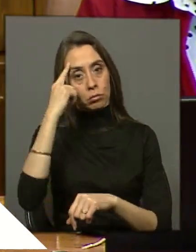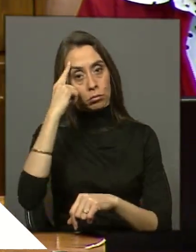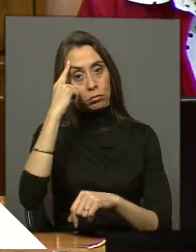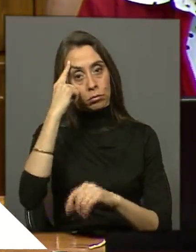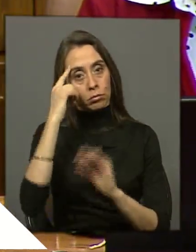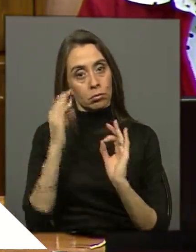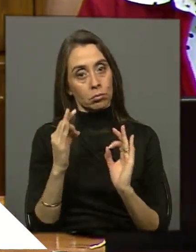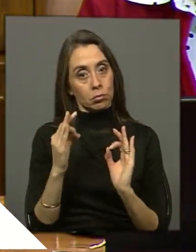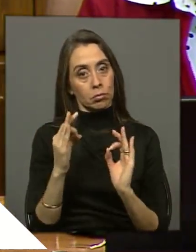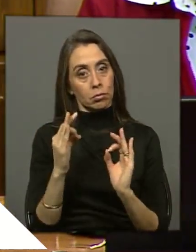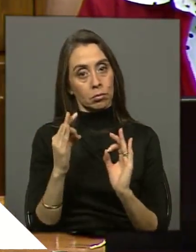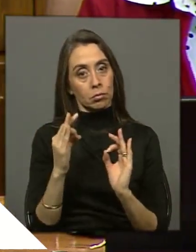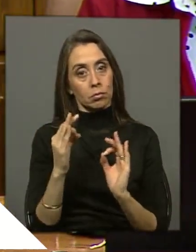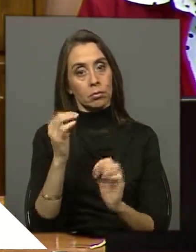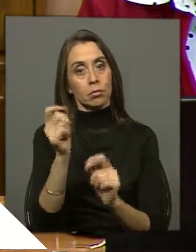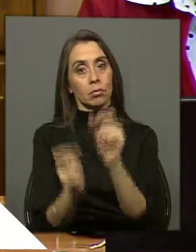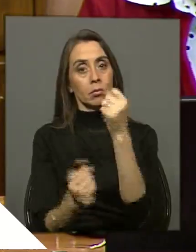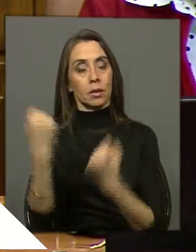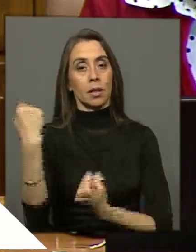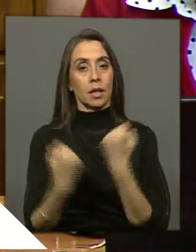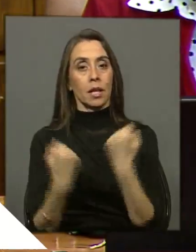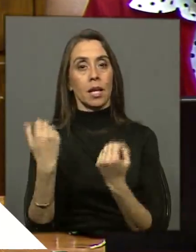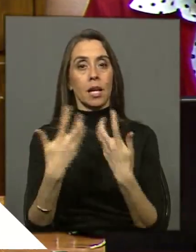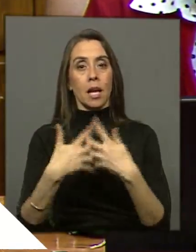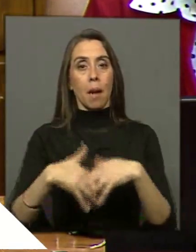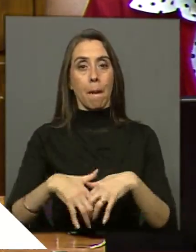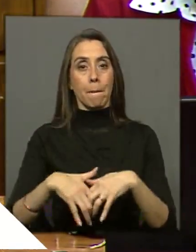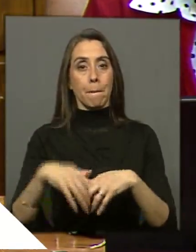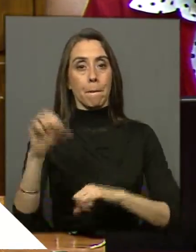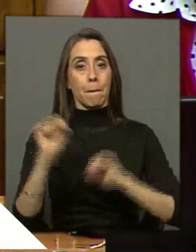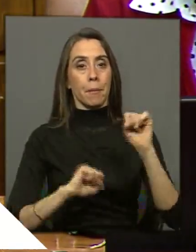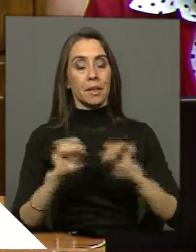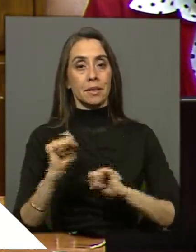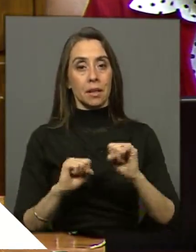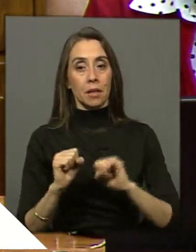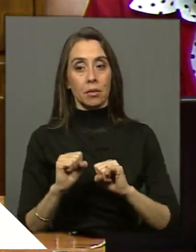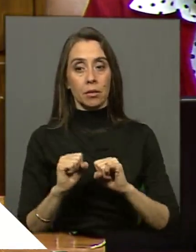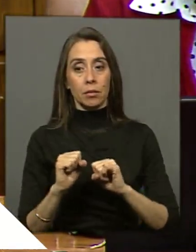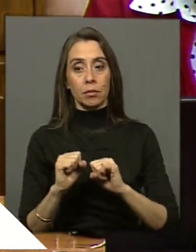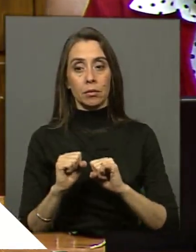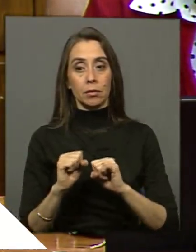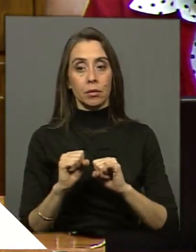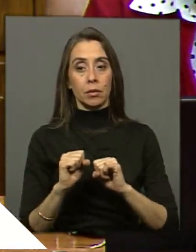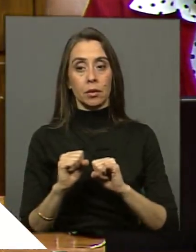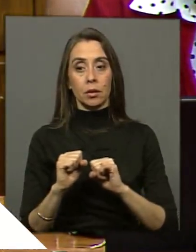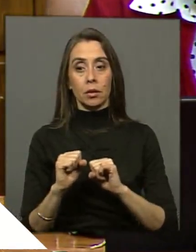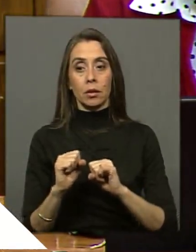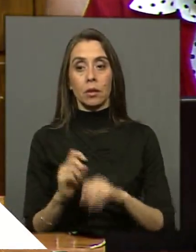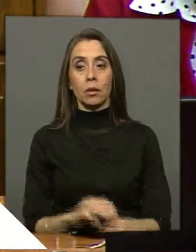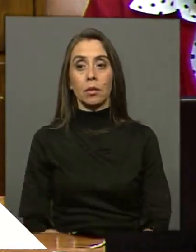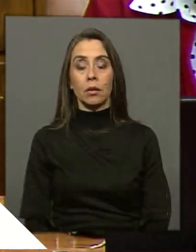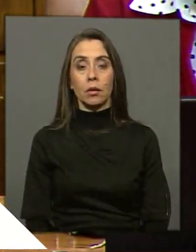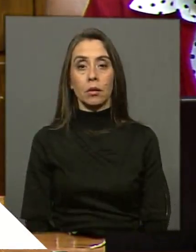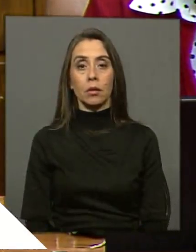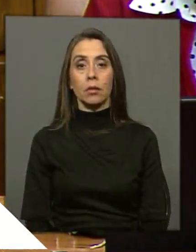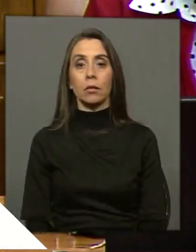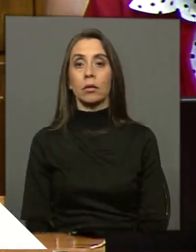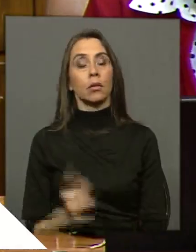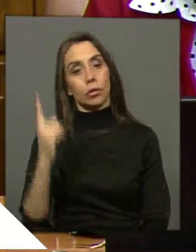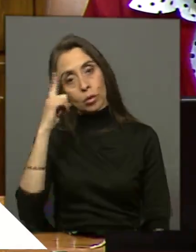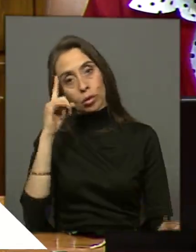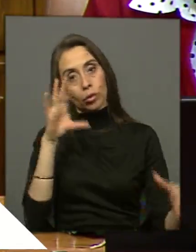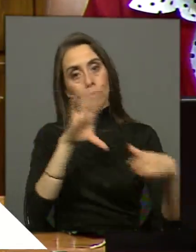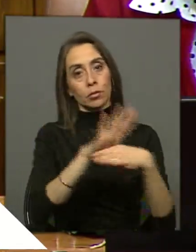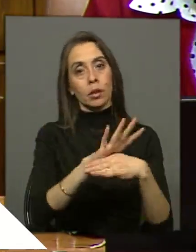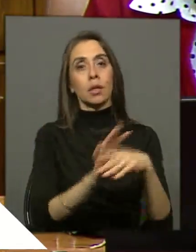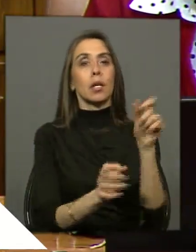a los sectores de empresarios que prácticamente no congenan con aquellos que